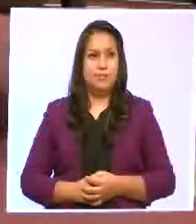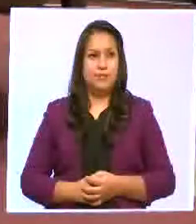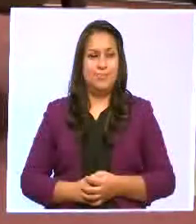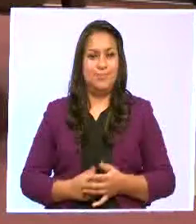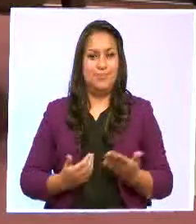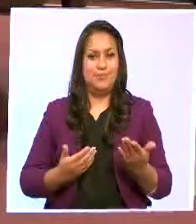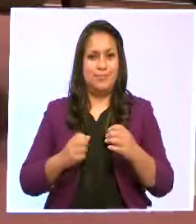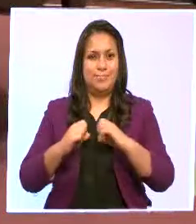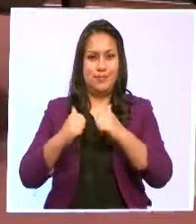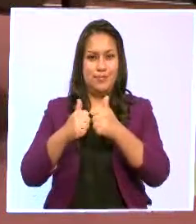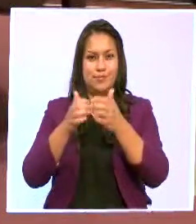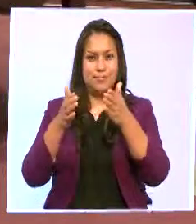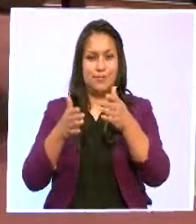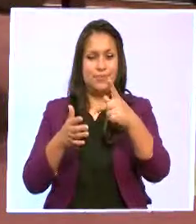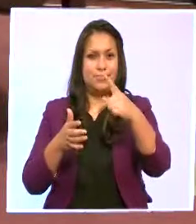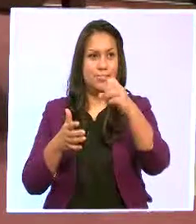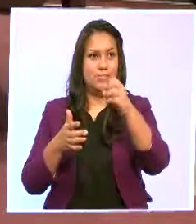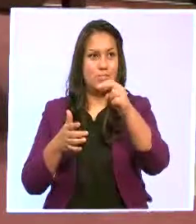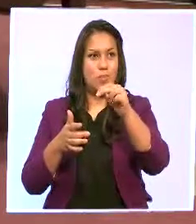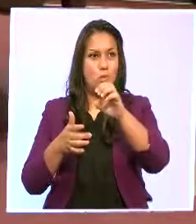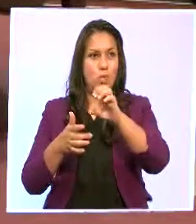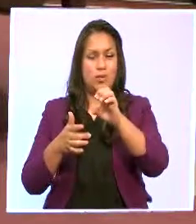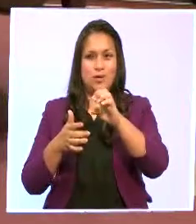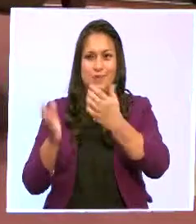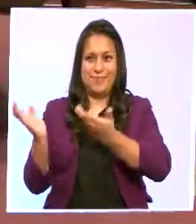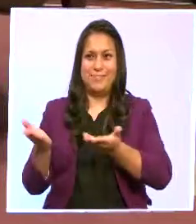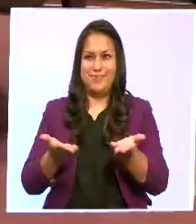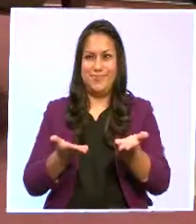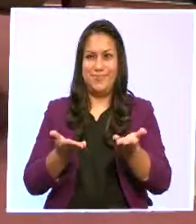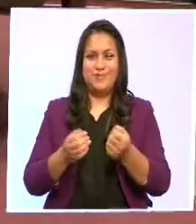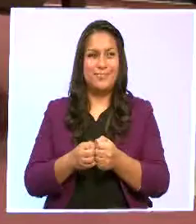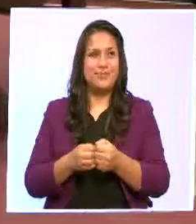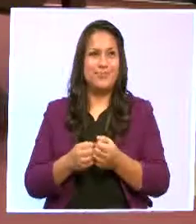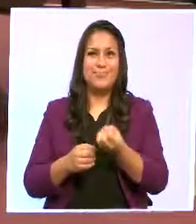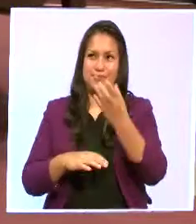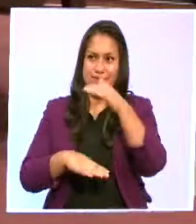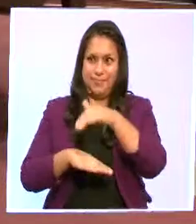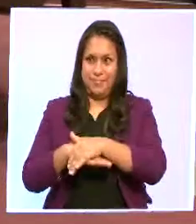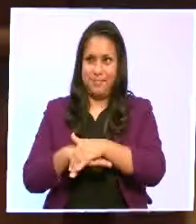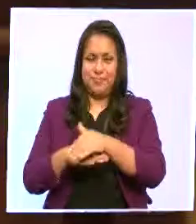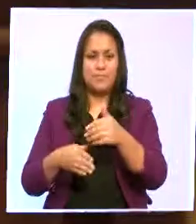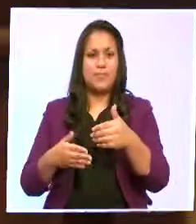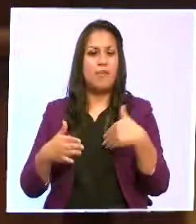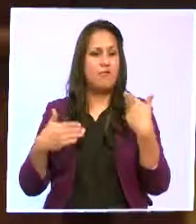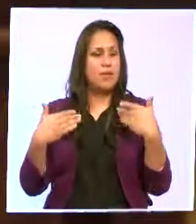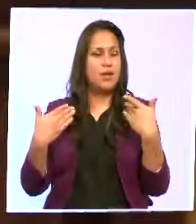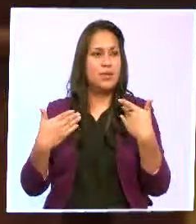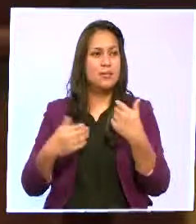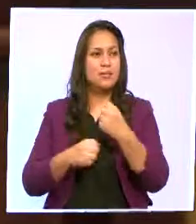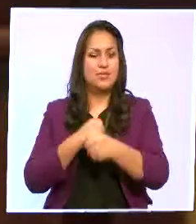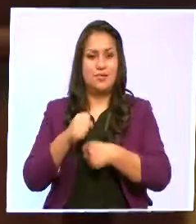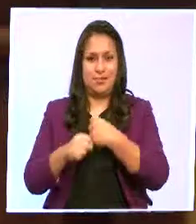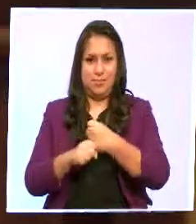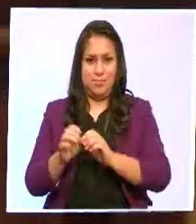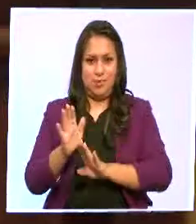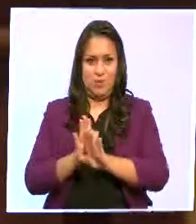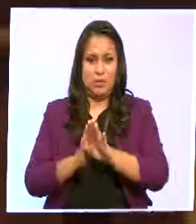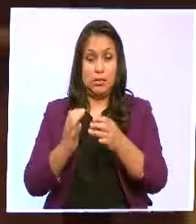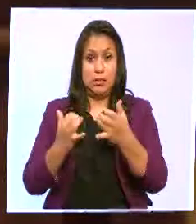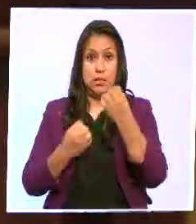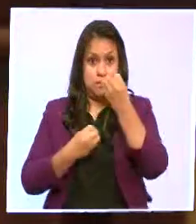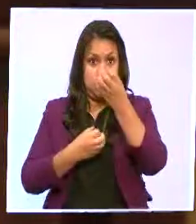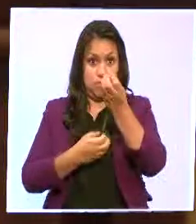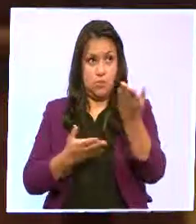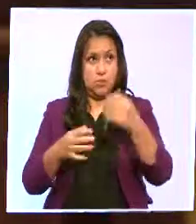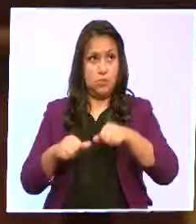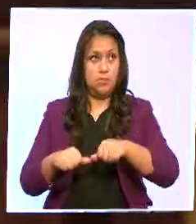asambleísta ponce bienvenida a la televisión legislativa buenas tardes de un buen año con todas y con todos y que bueno pues de estar ahora informando sobre los avances